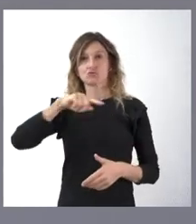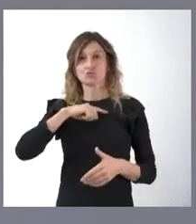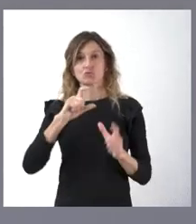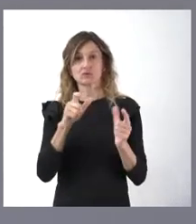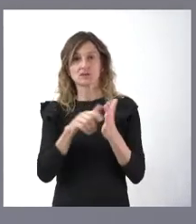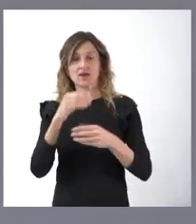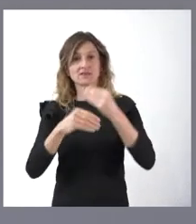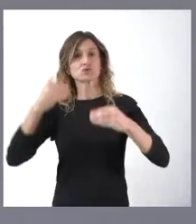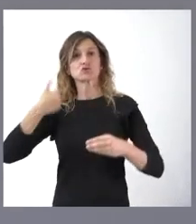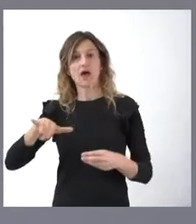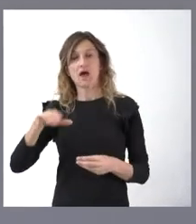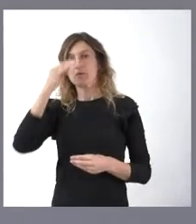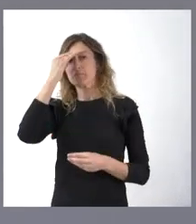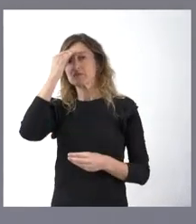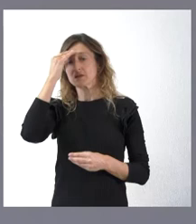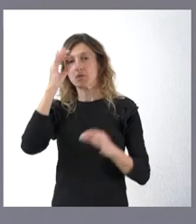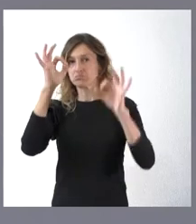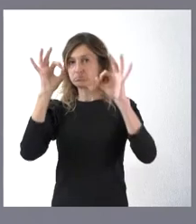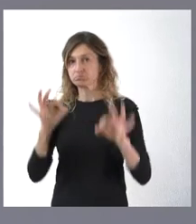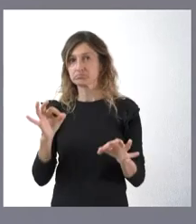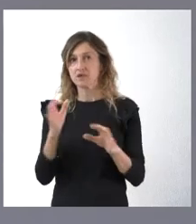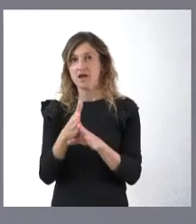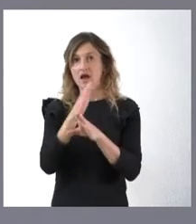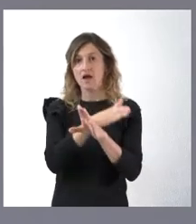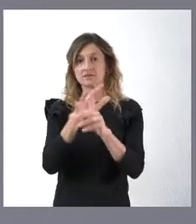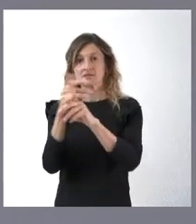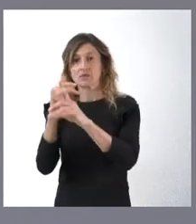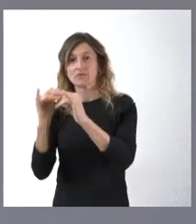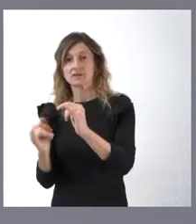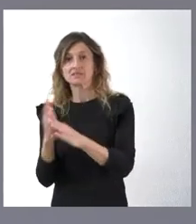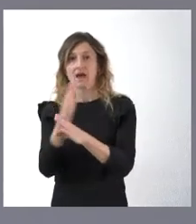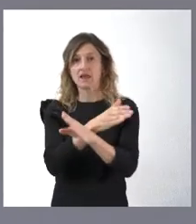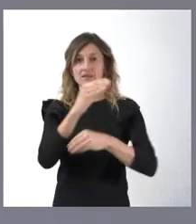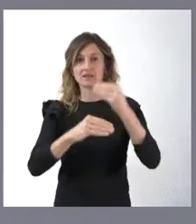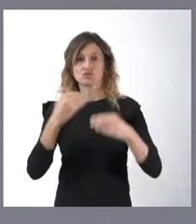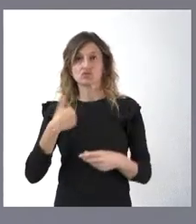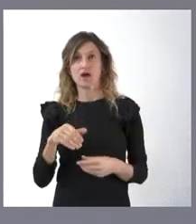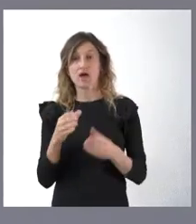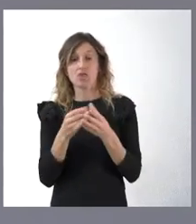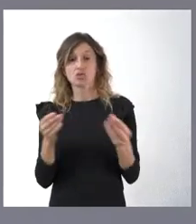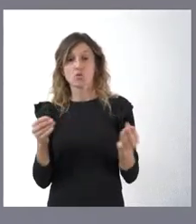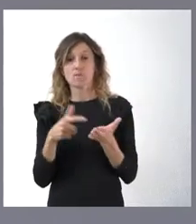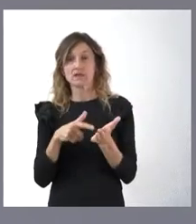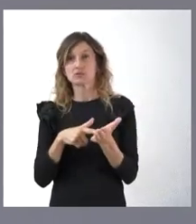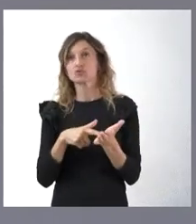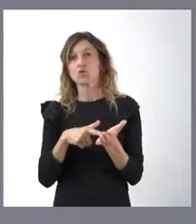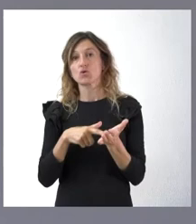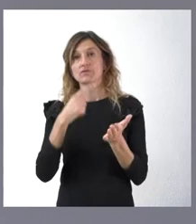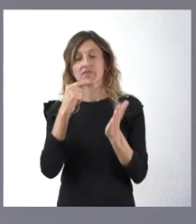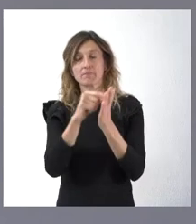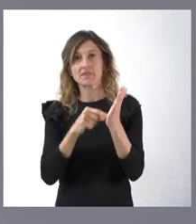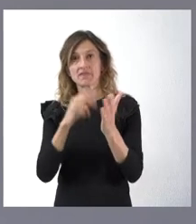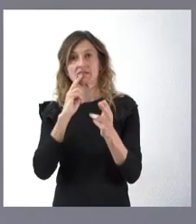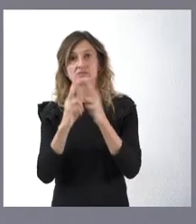lo hicimos porque creíamos en ello porque nos anticipamos a la situación de crisis porque aquel documento inicial se llamaba medidas de